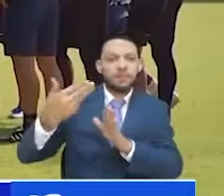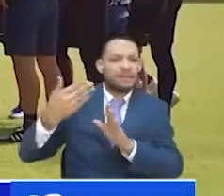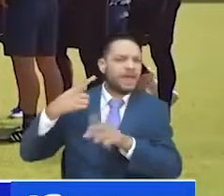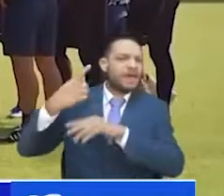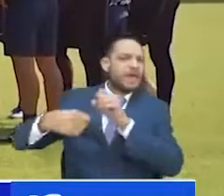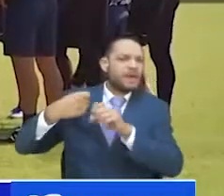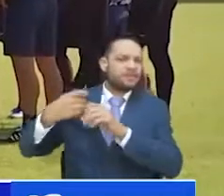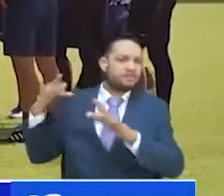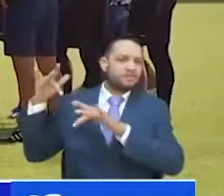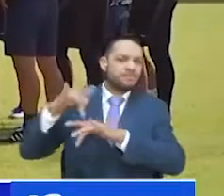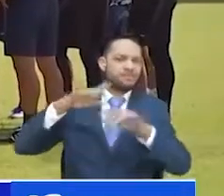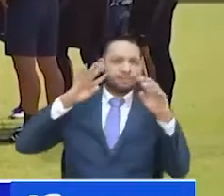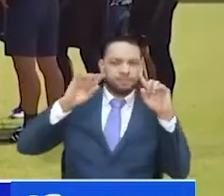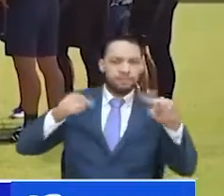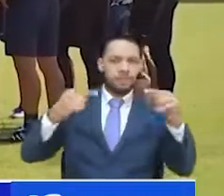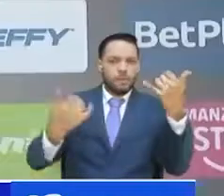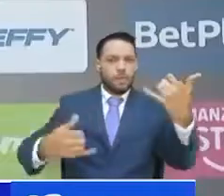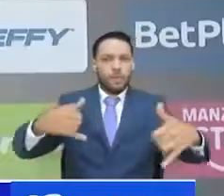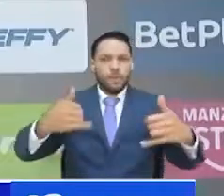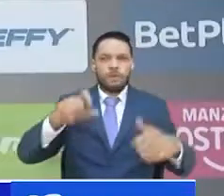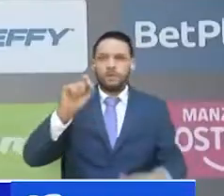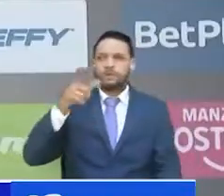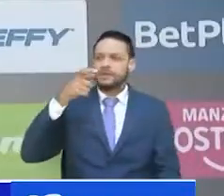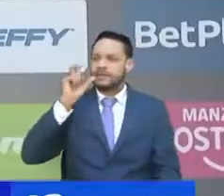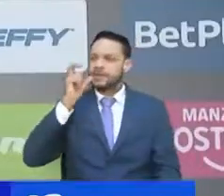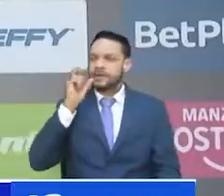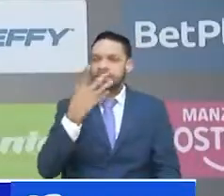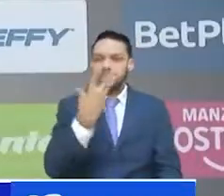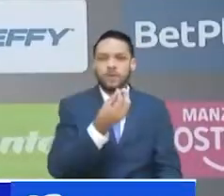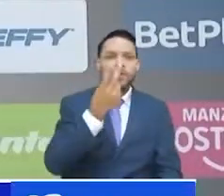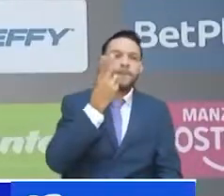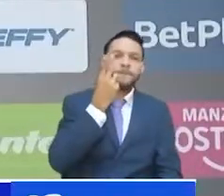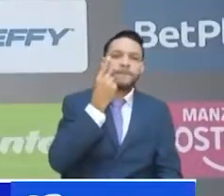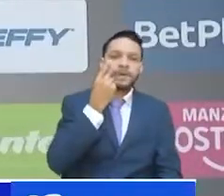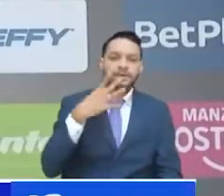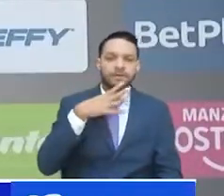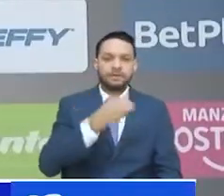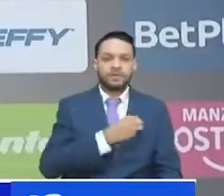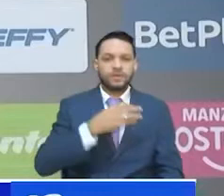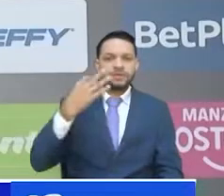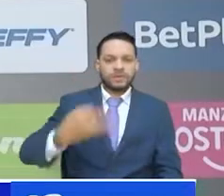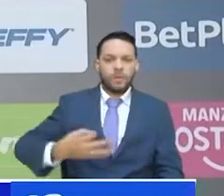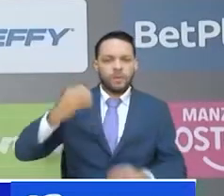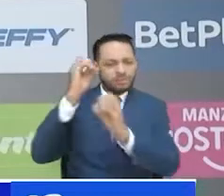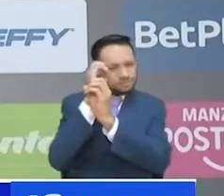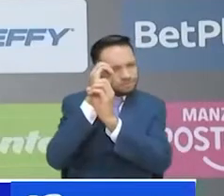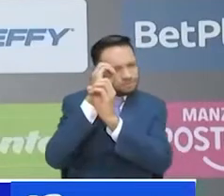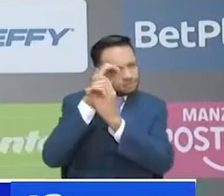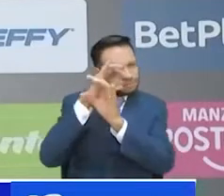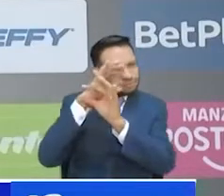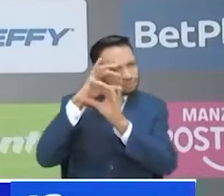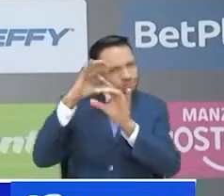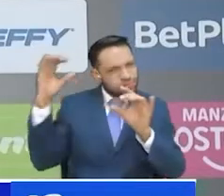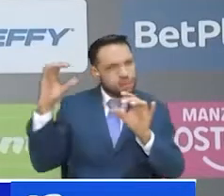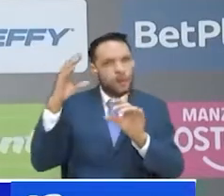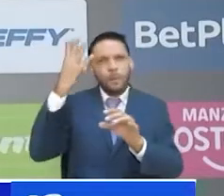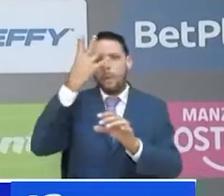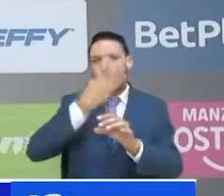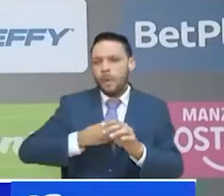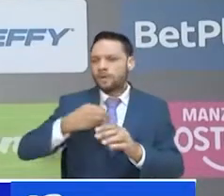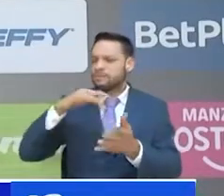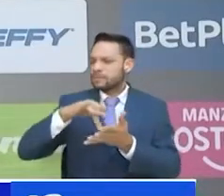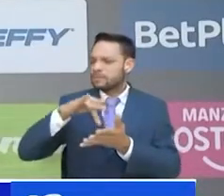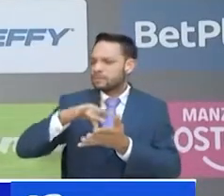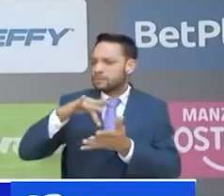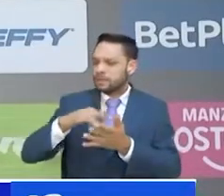la expectativa es aún mayor. La verdad para mí es un sueño, es algo muy bonito jugar, digámoslo así, o estar en el